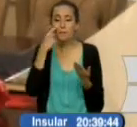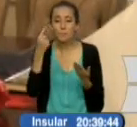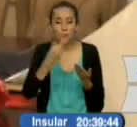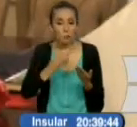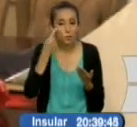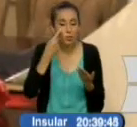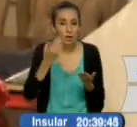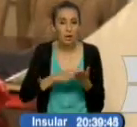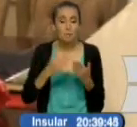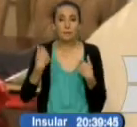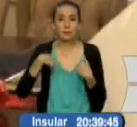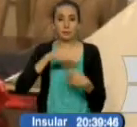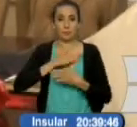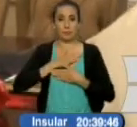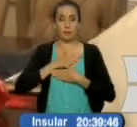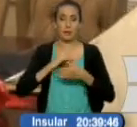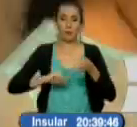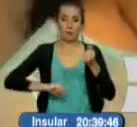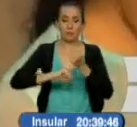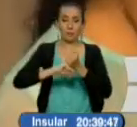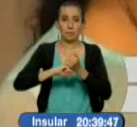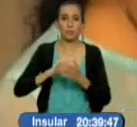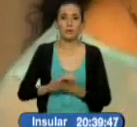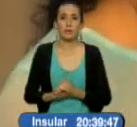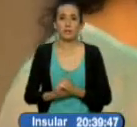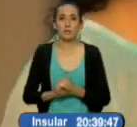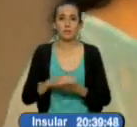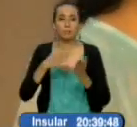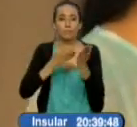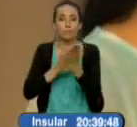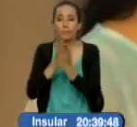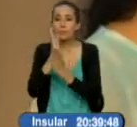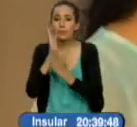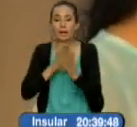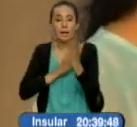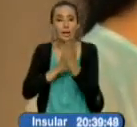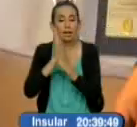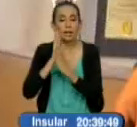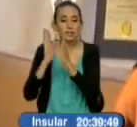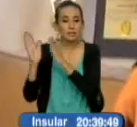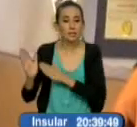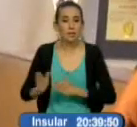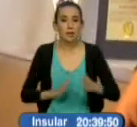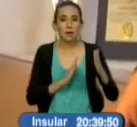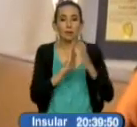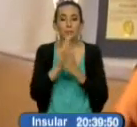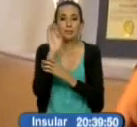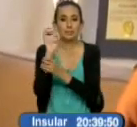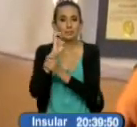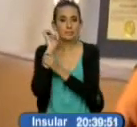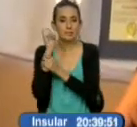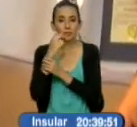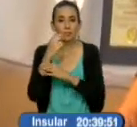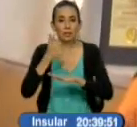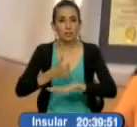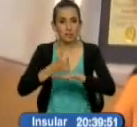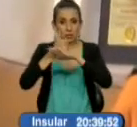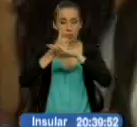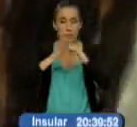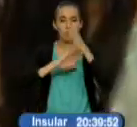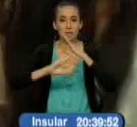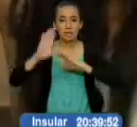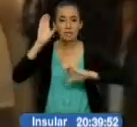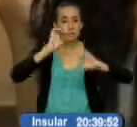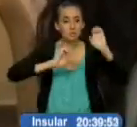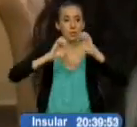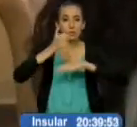contundentes que pueda para que me ayuden en mi caso. A través del plan de contingencia, autoridades ecuatorianas hacen visitas periódicas a